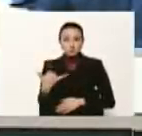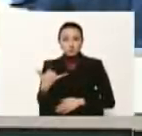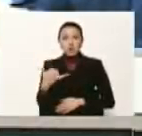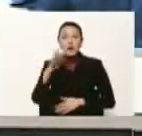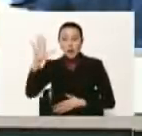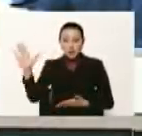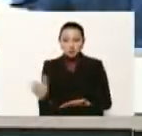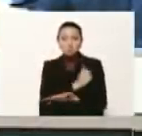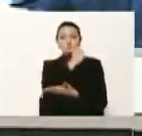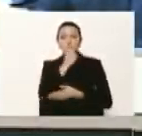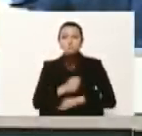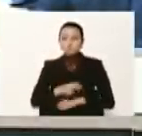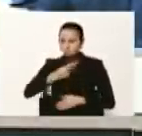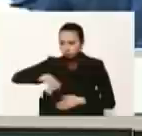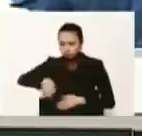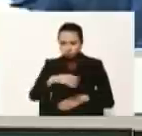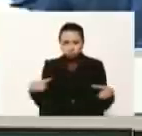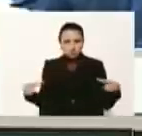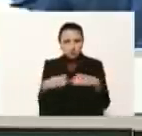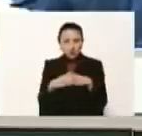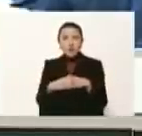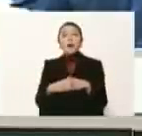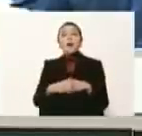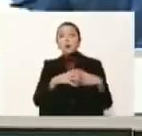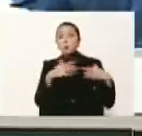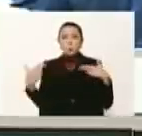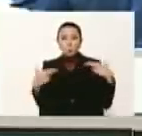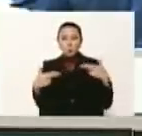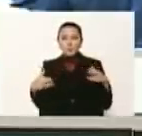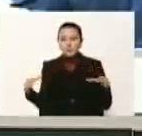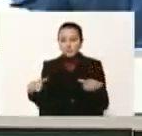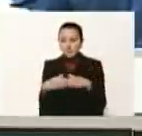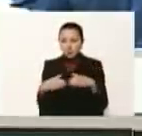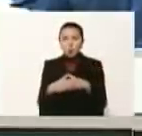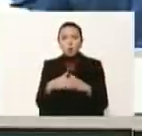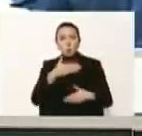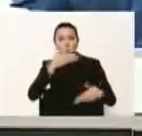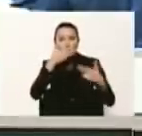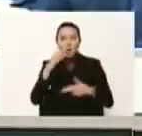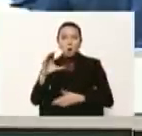a estos grupos armados en la cota 905.